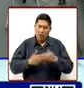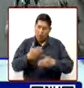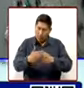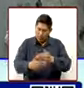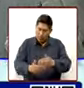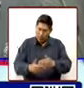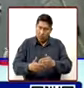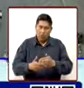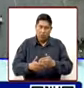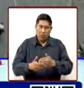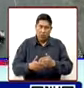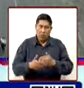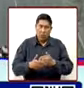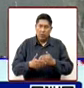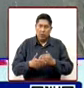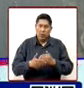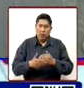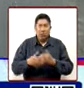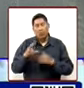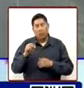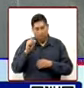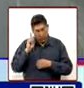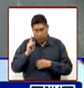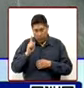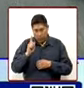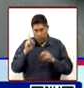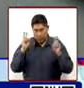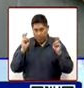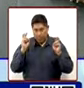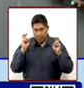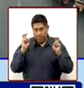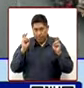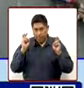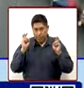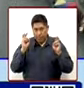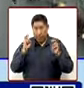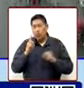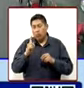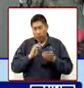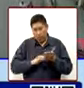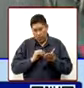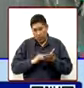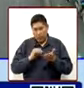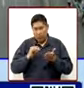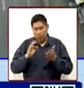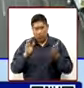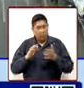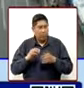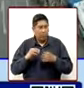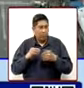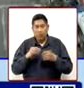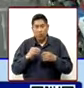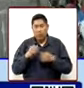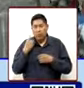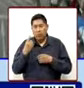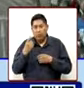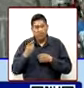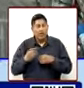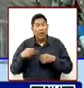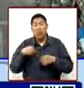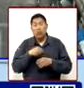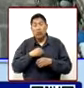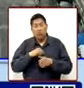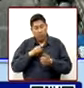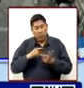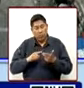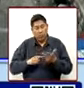el 5% restante. No, 1%. El 1% restante. Discúlpeme, o sea, no es 5%, es 1%. Hemos cedido